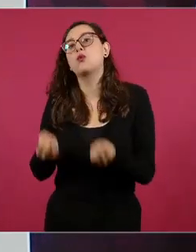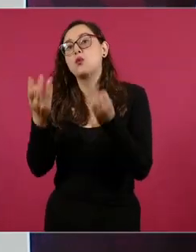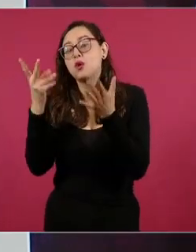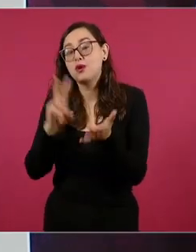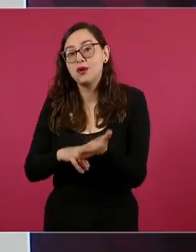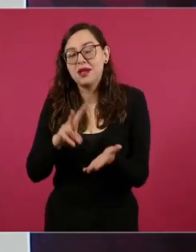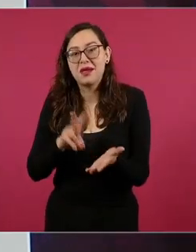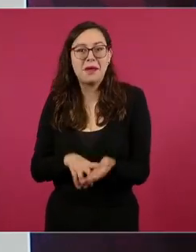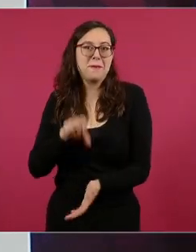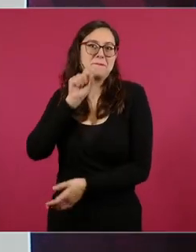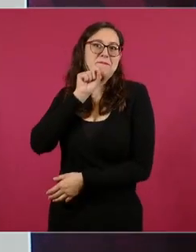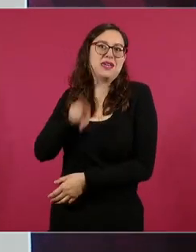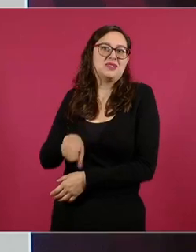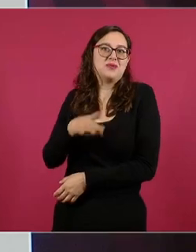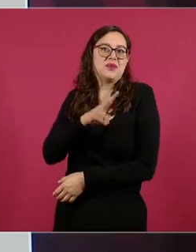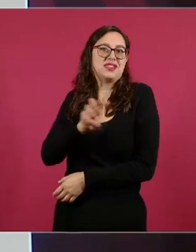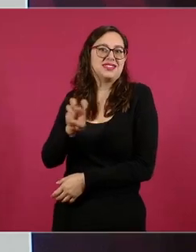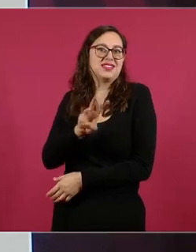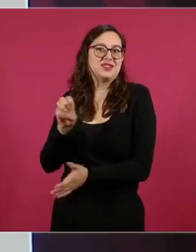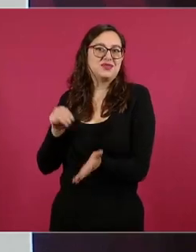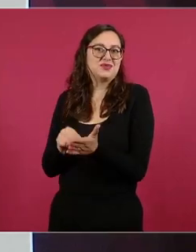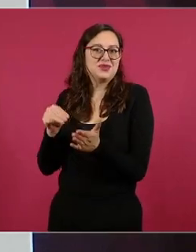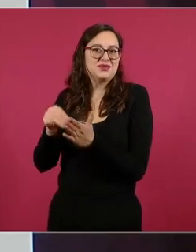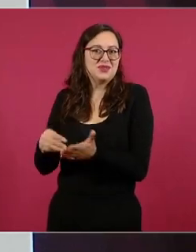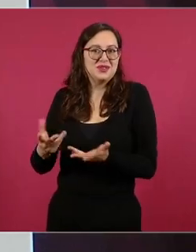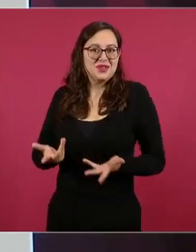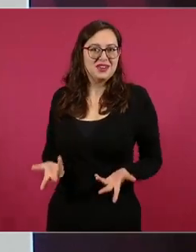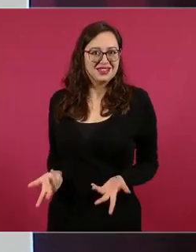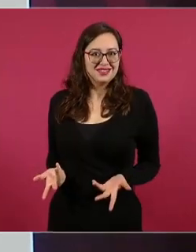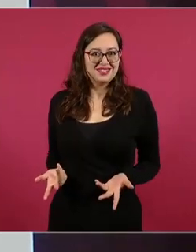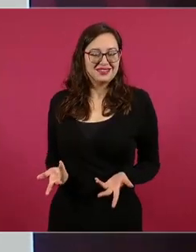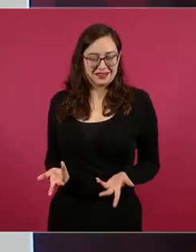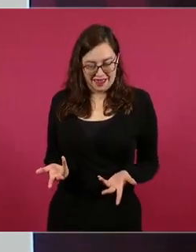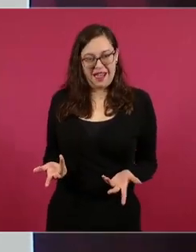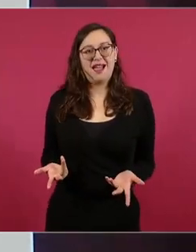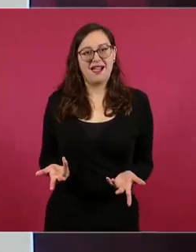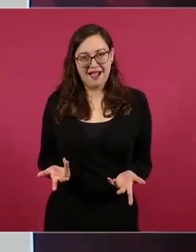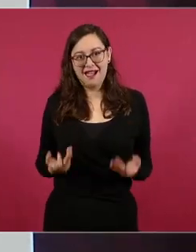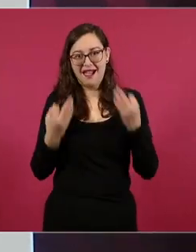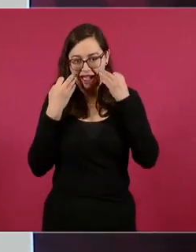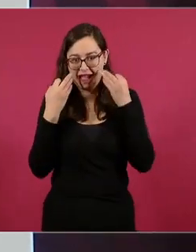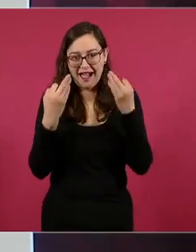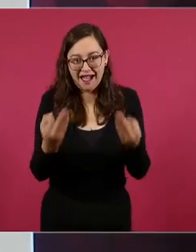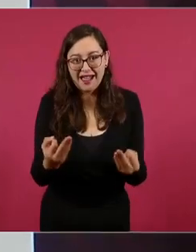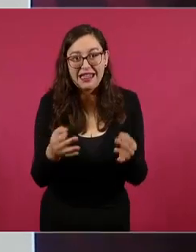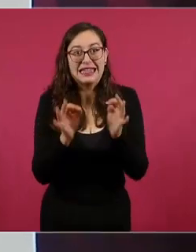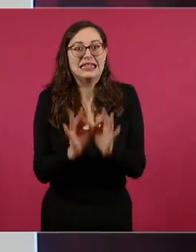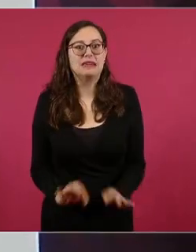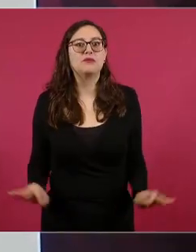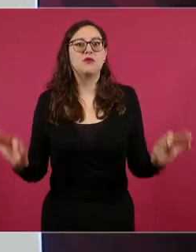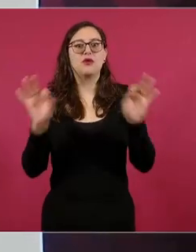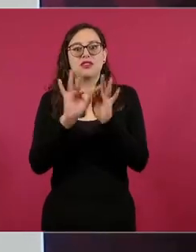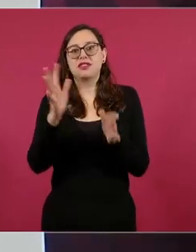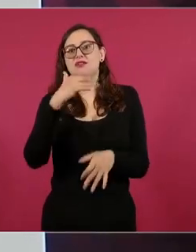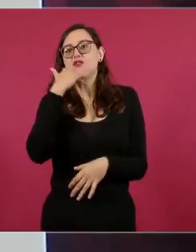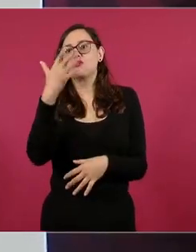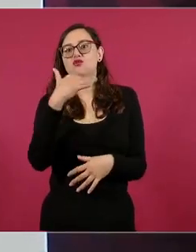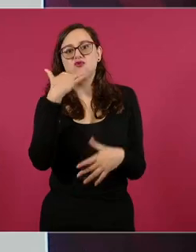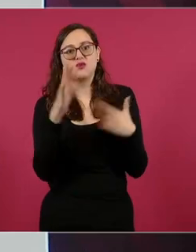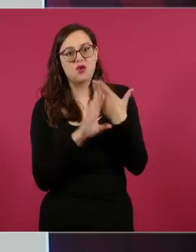¿Cómo no va a ser importante combatir la corrupción? No solo le da a la autoridad